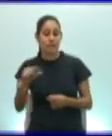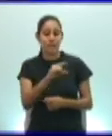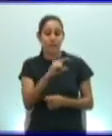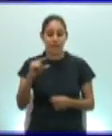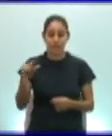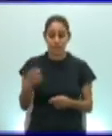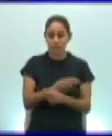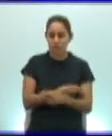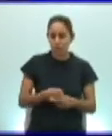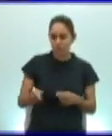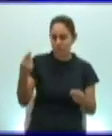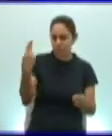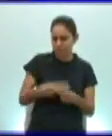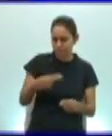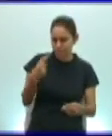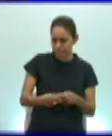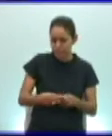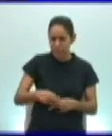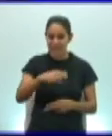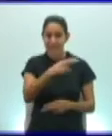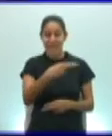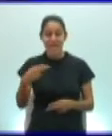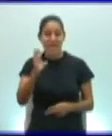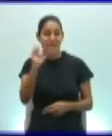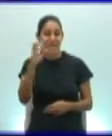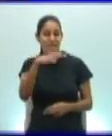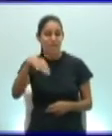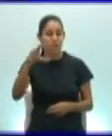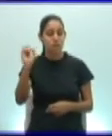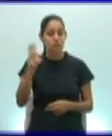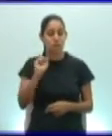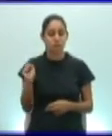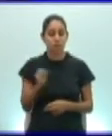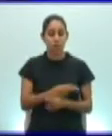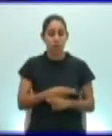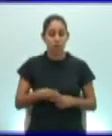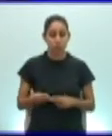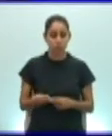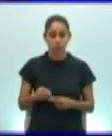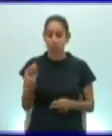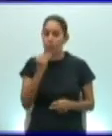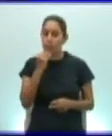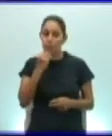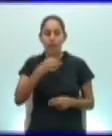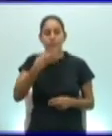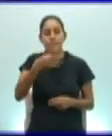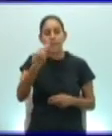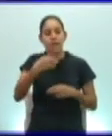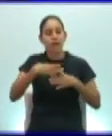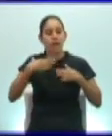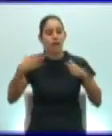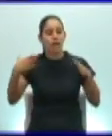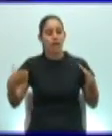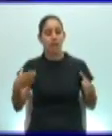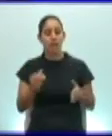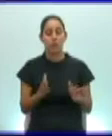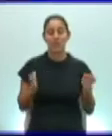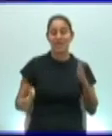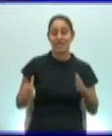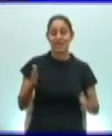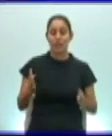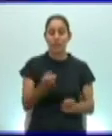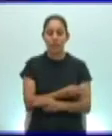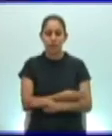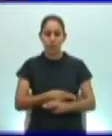llama hechos históricos. Yo no puedo argumentar un periodo, no puedo argumentar una determinada etapa de la historia de